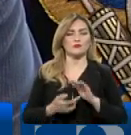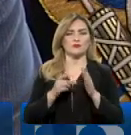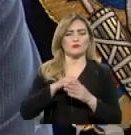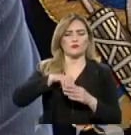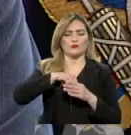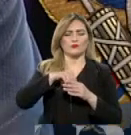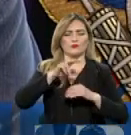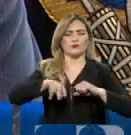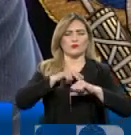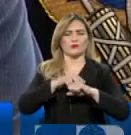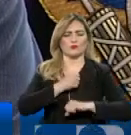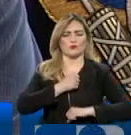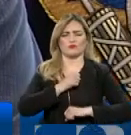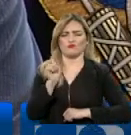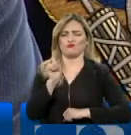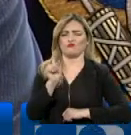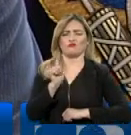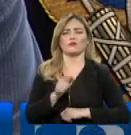ninguna circunstancia.